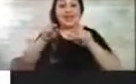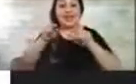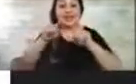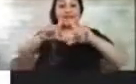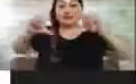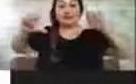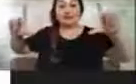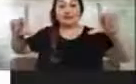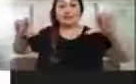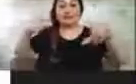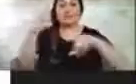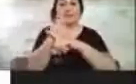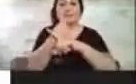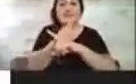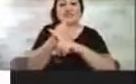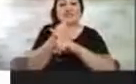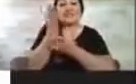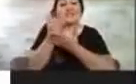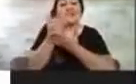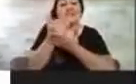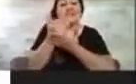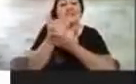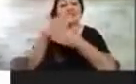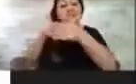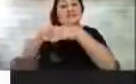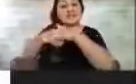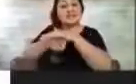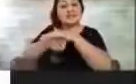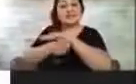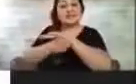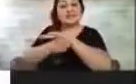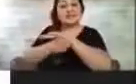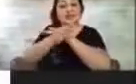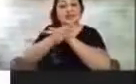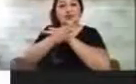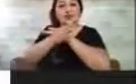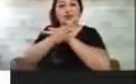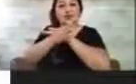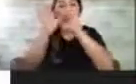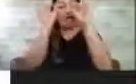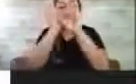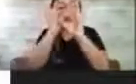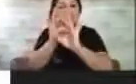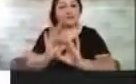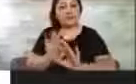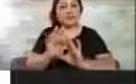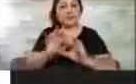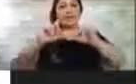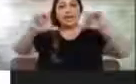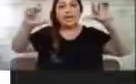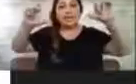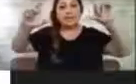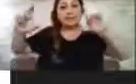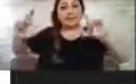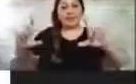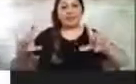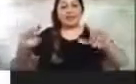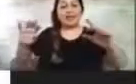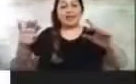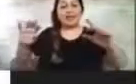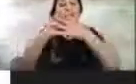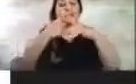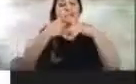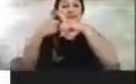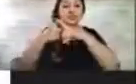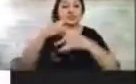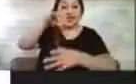estrategias de accesibilidad, sobre descripción de imágenes y sobre redes sociales inclusivas. Vamos a empezar